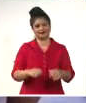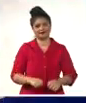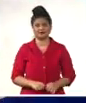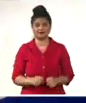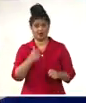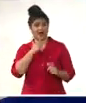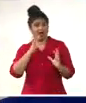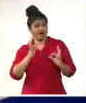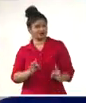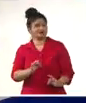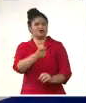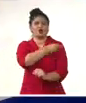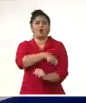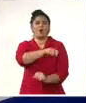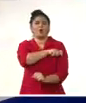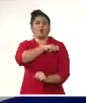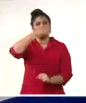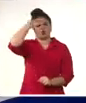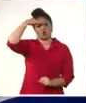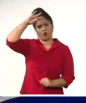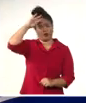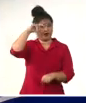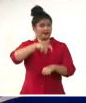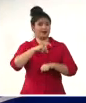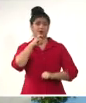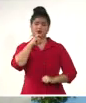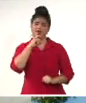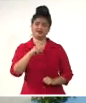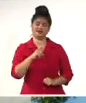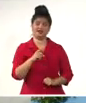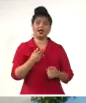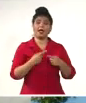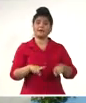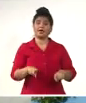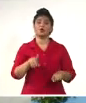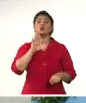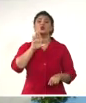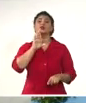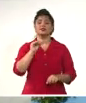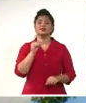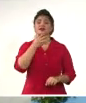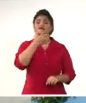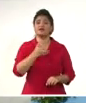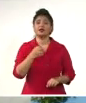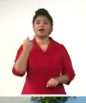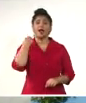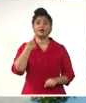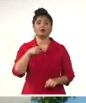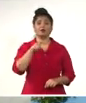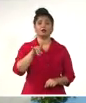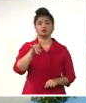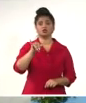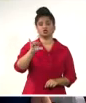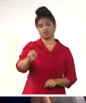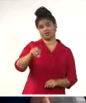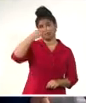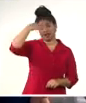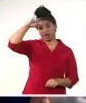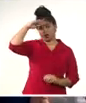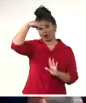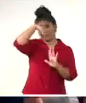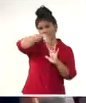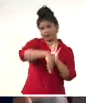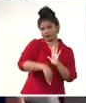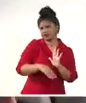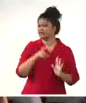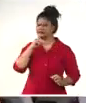la actual dirección del país, que, como afirmara Fidel en los años 60, no se dará por vencida para asaltar otras fortalezas,